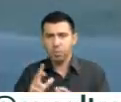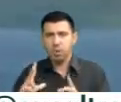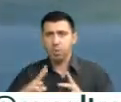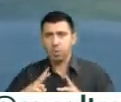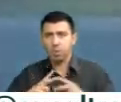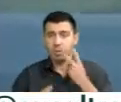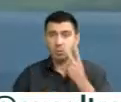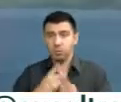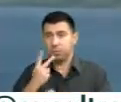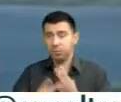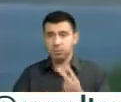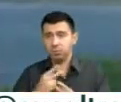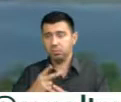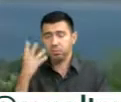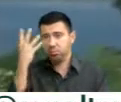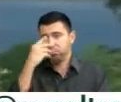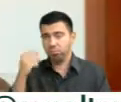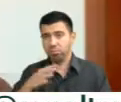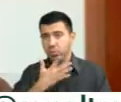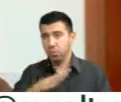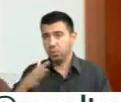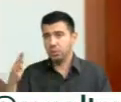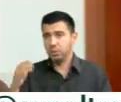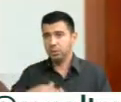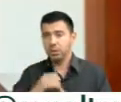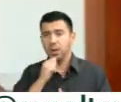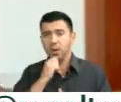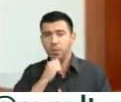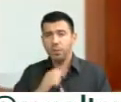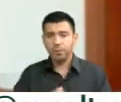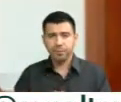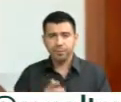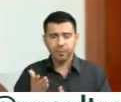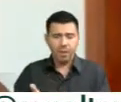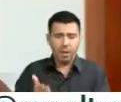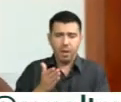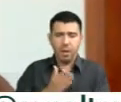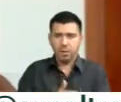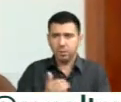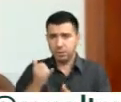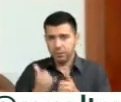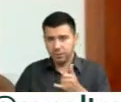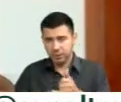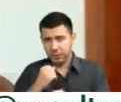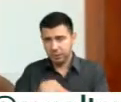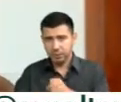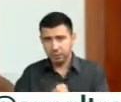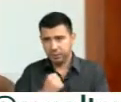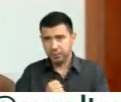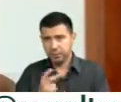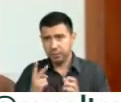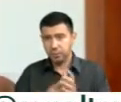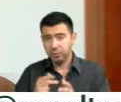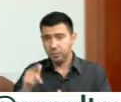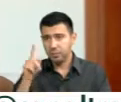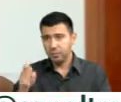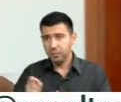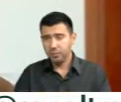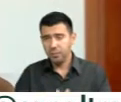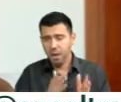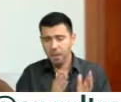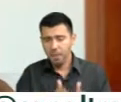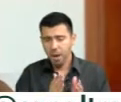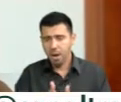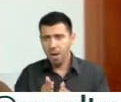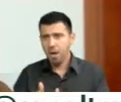de este espejo de agua antes de terminar este año como era la la planeación que se tenía frente